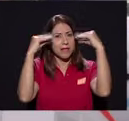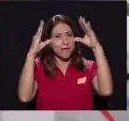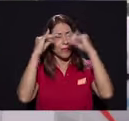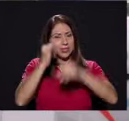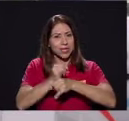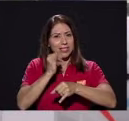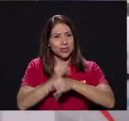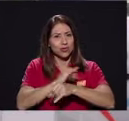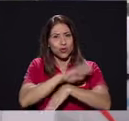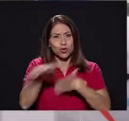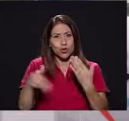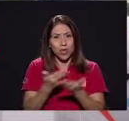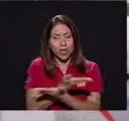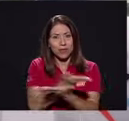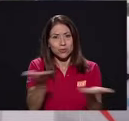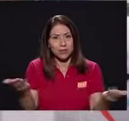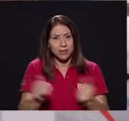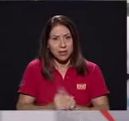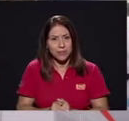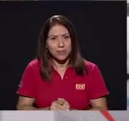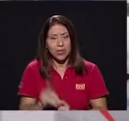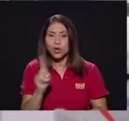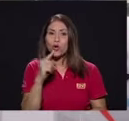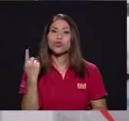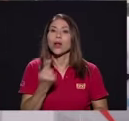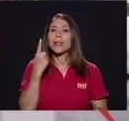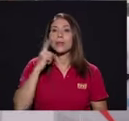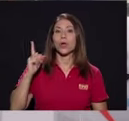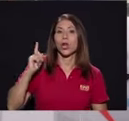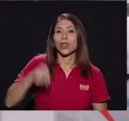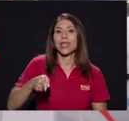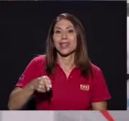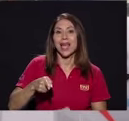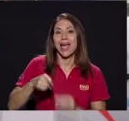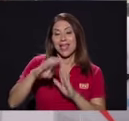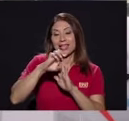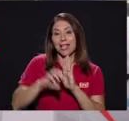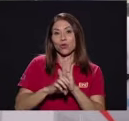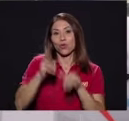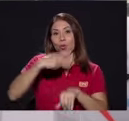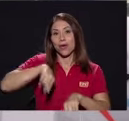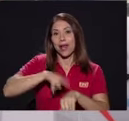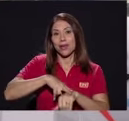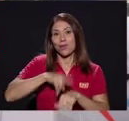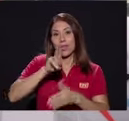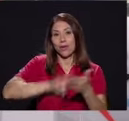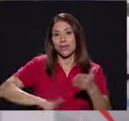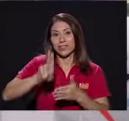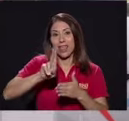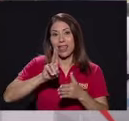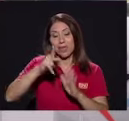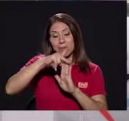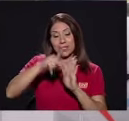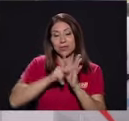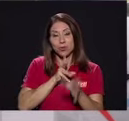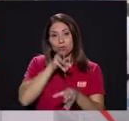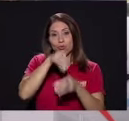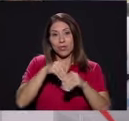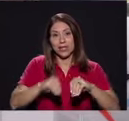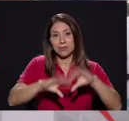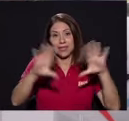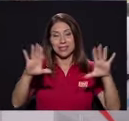la ciudadanía. No muy solo porque así lo dicta incluso el mismo Estatuto Orgánico de la Universidad, que tiene dentro de sus principios la